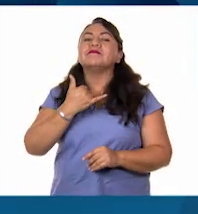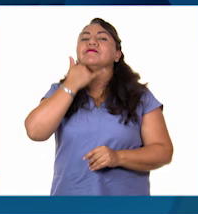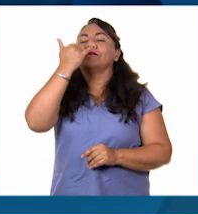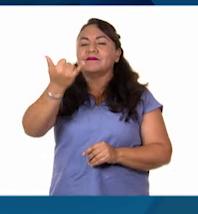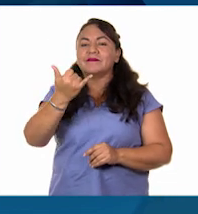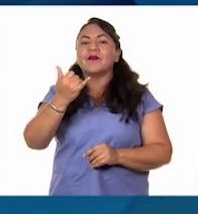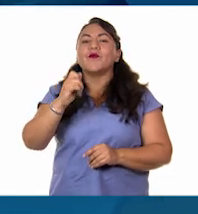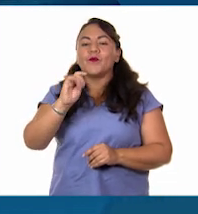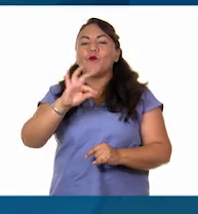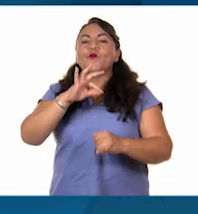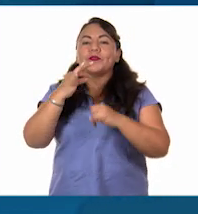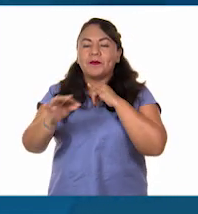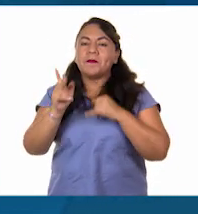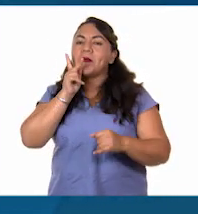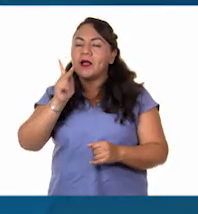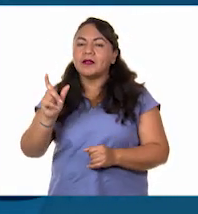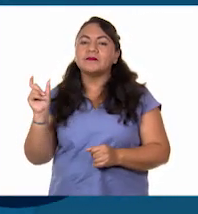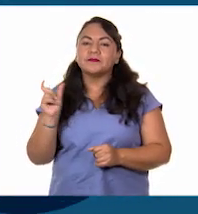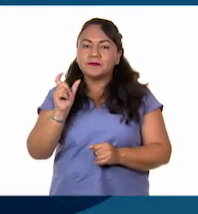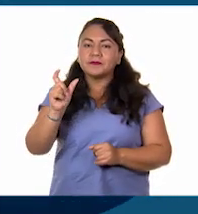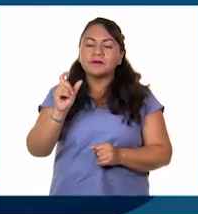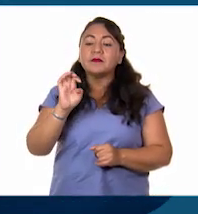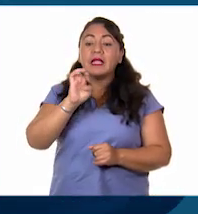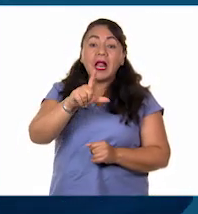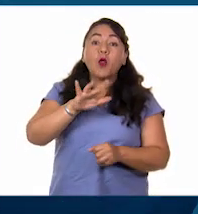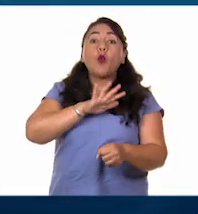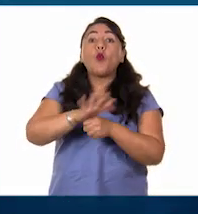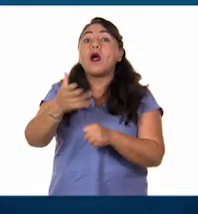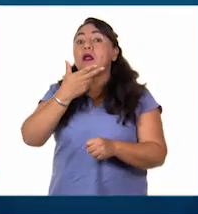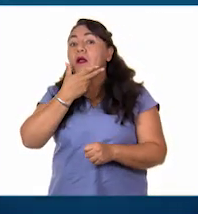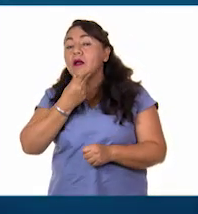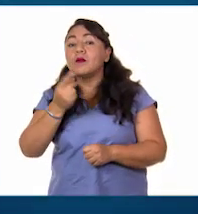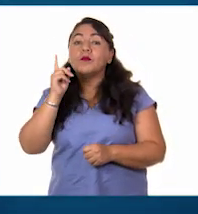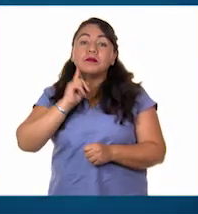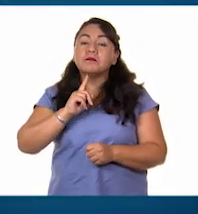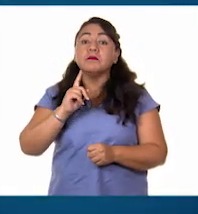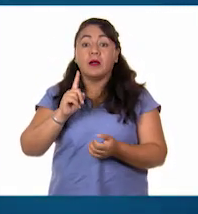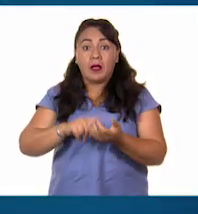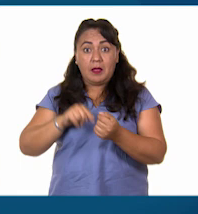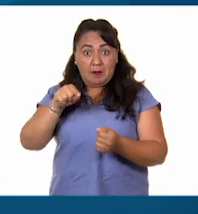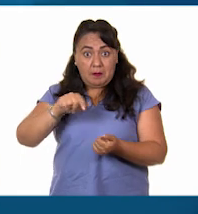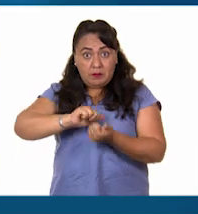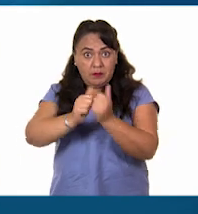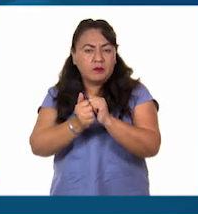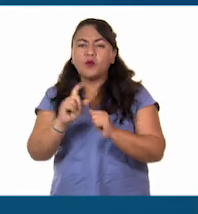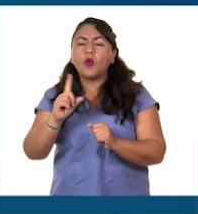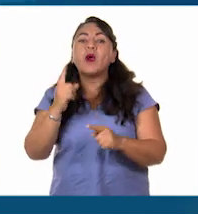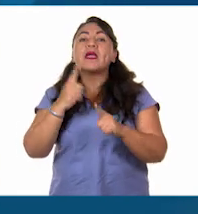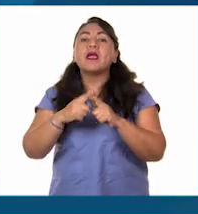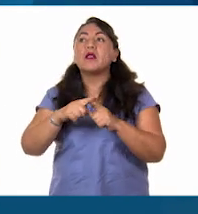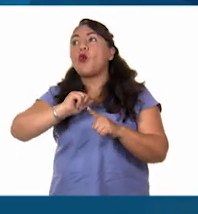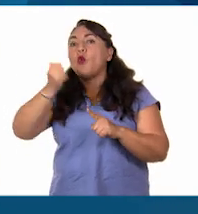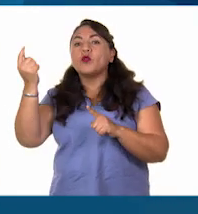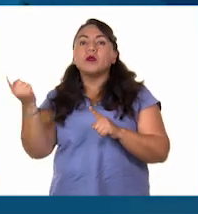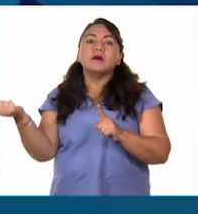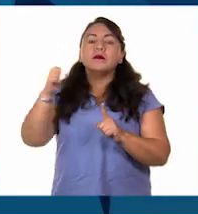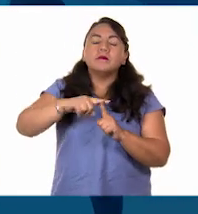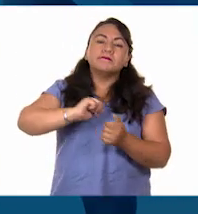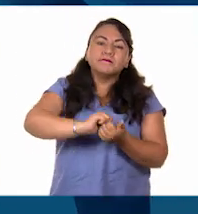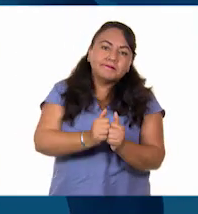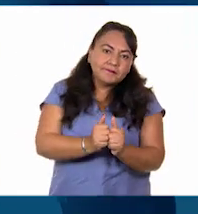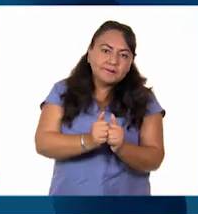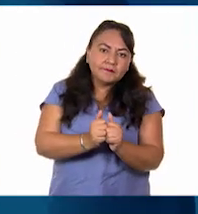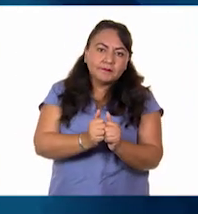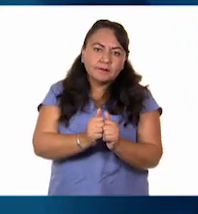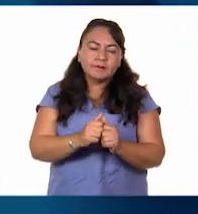al final de la palabra. Él o ella no se convierten por sí mismos, sino alguien más los convierte. Así